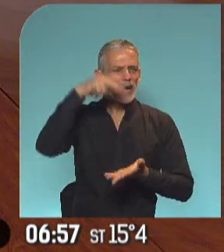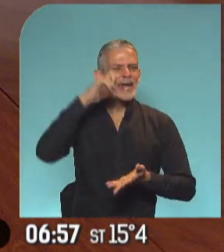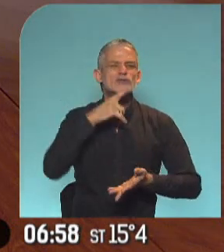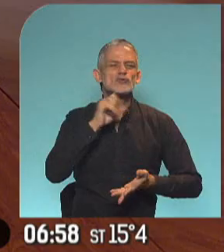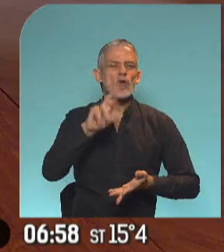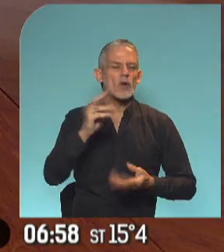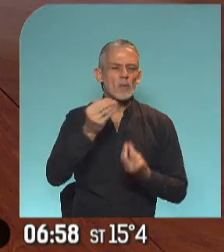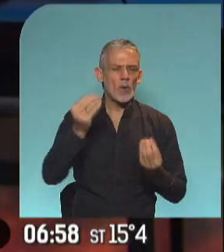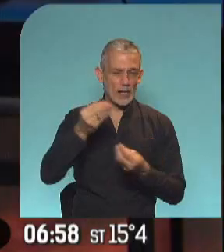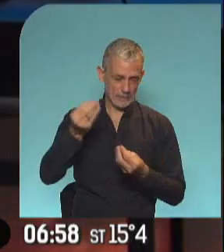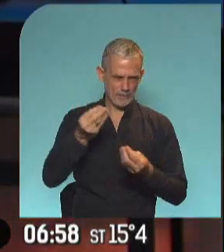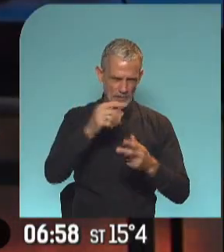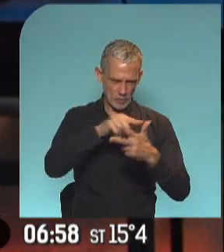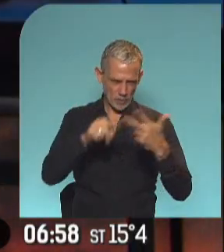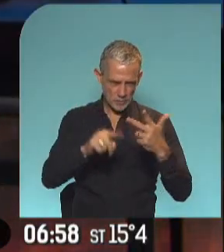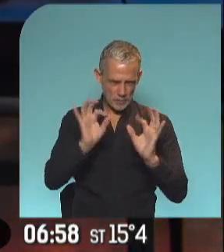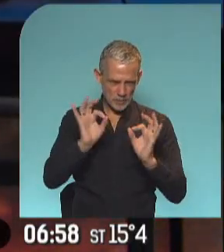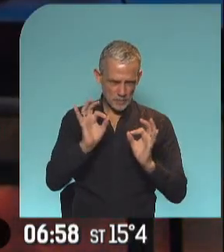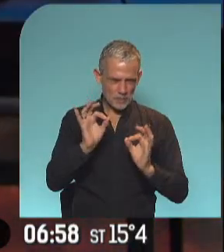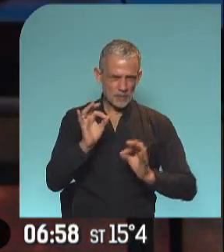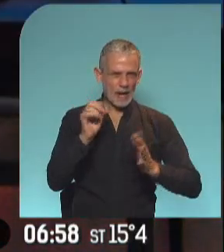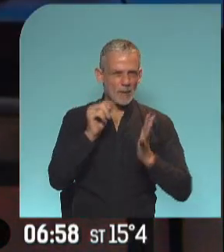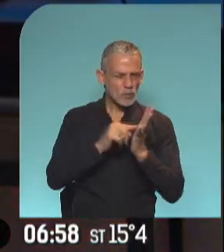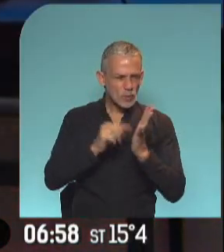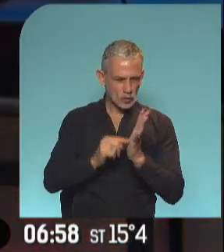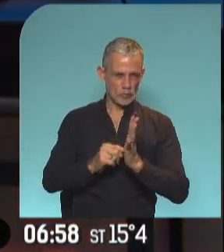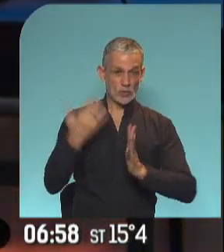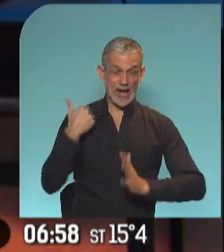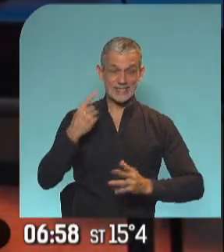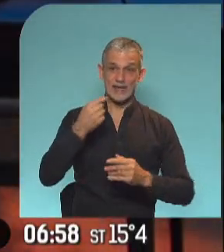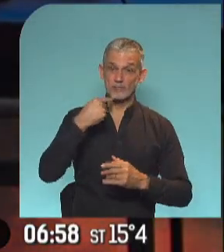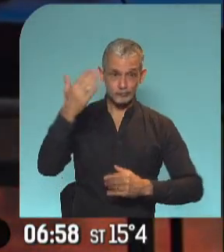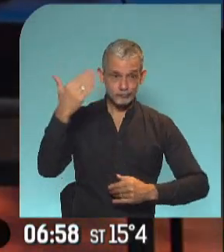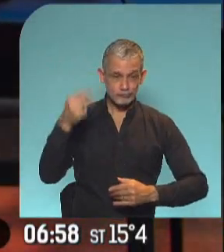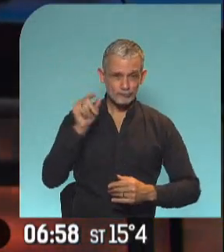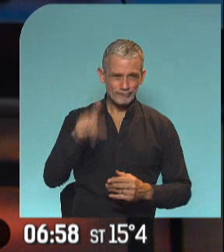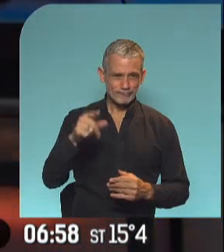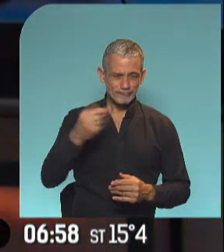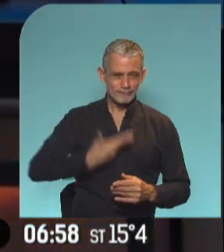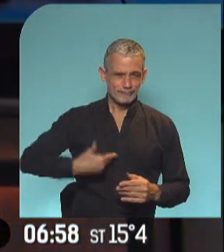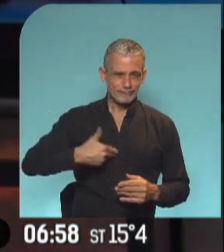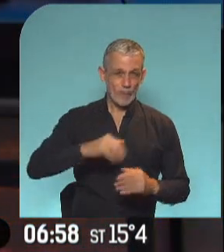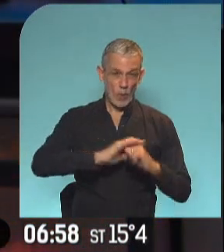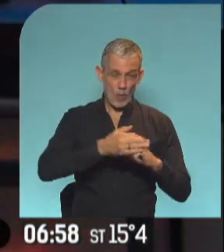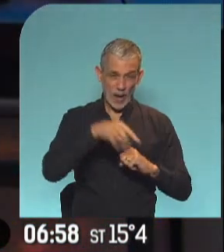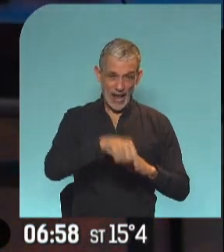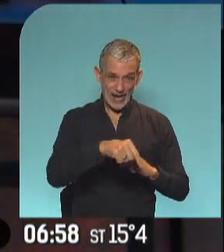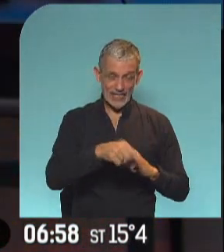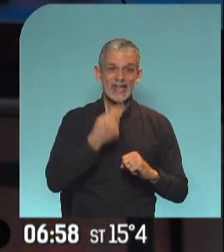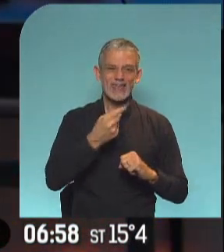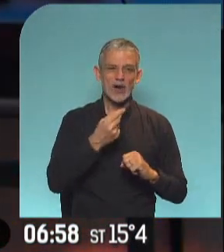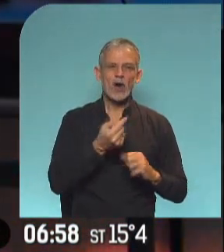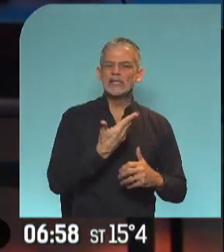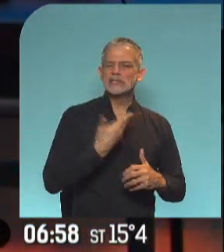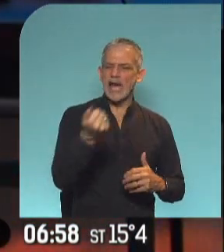la justicia? A ver. 2 o 3 cosas muy puntuales. Ayer, durante el discurso del jefe de gobierno porteño, dijo que le